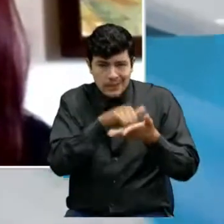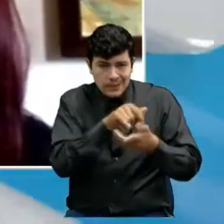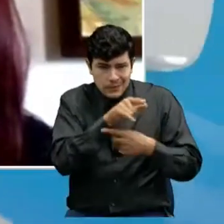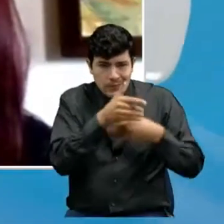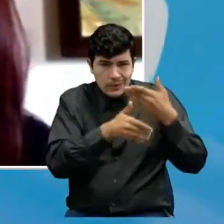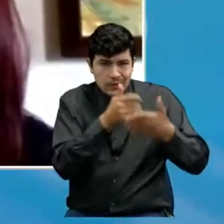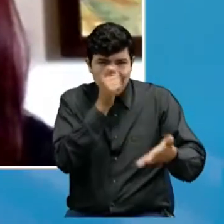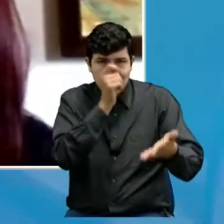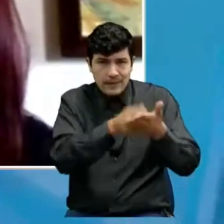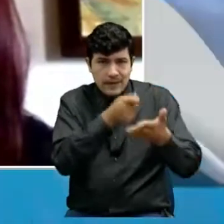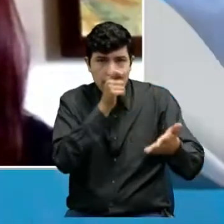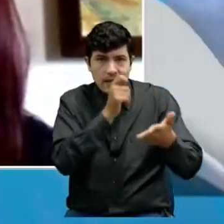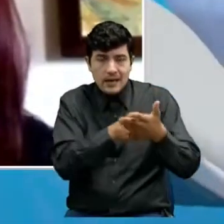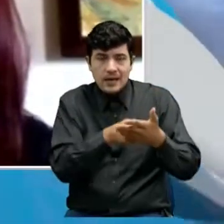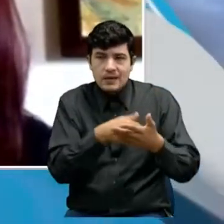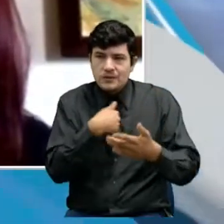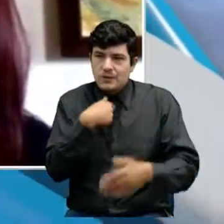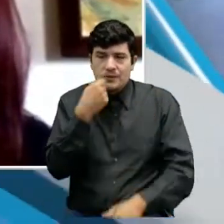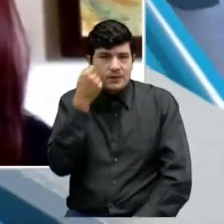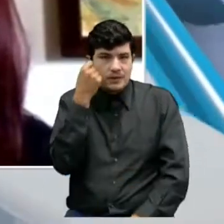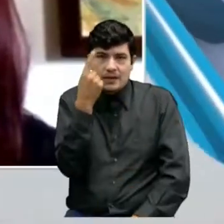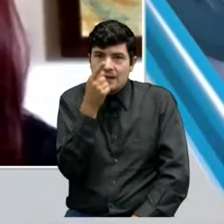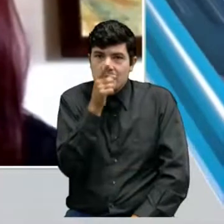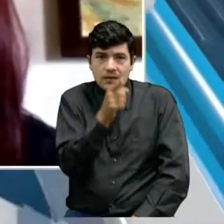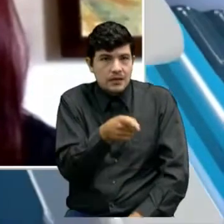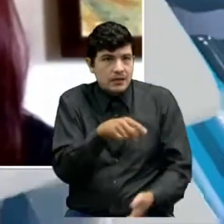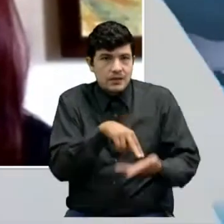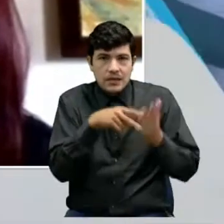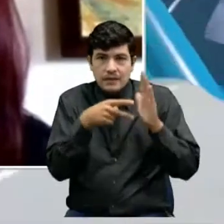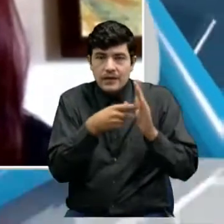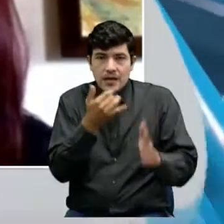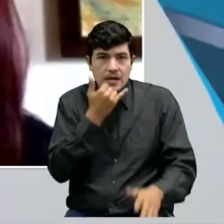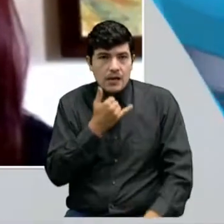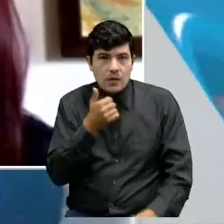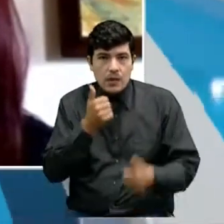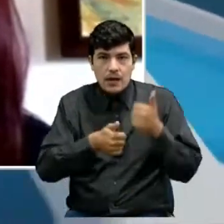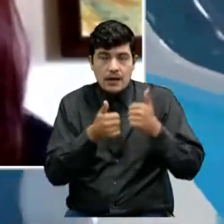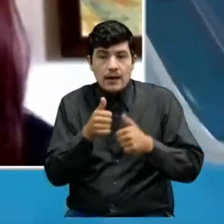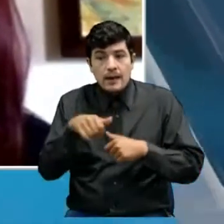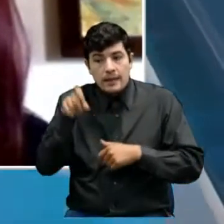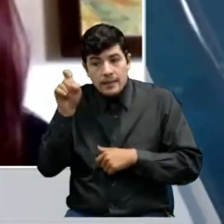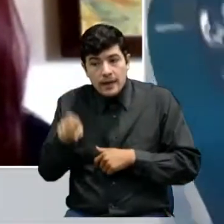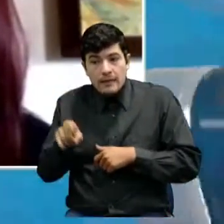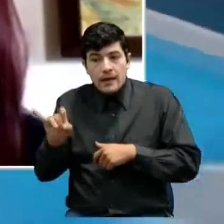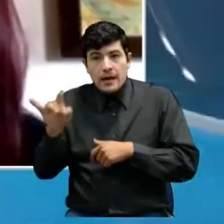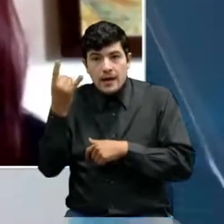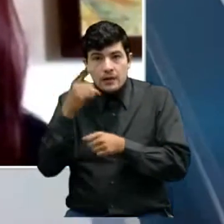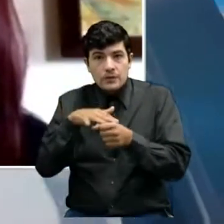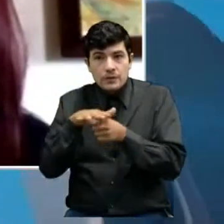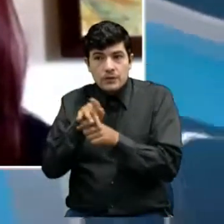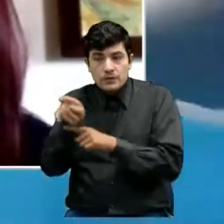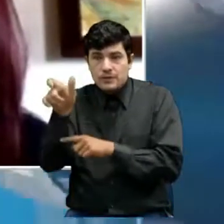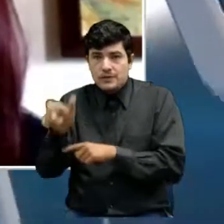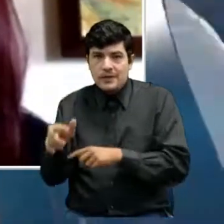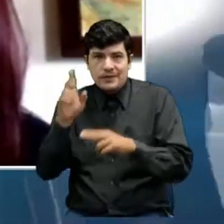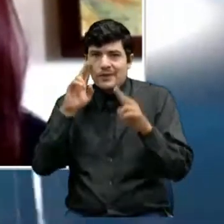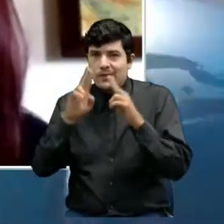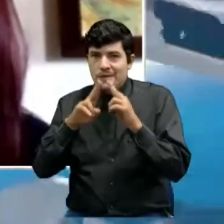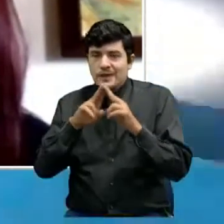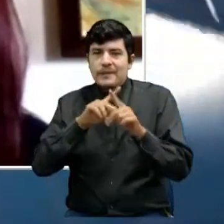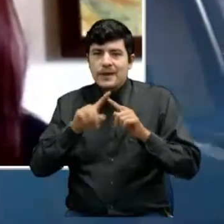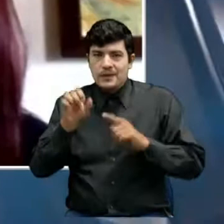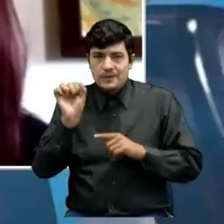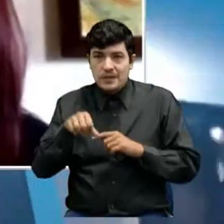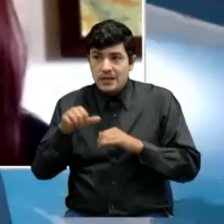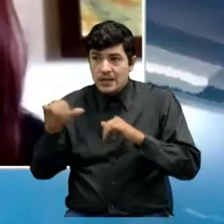pagos, no entenderíamos en qué está la diferencia. Debe haber algún factor que él no conoce, pero si